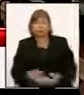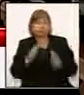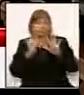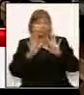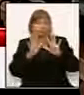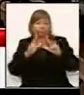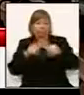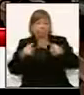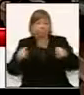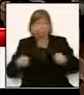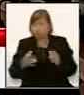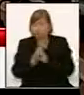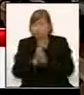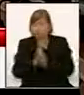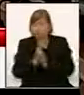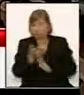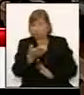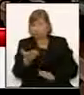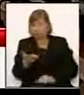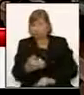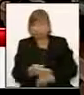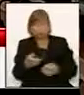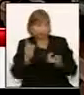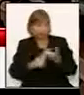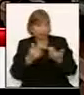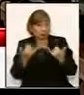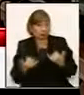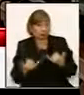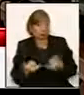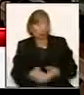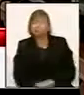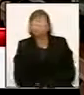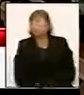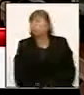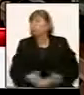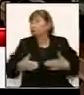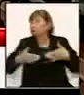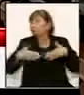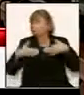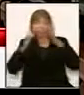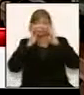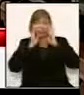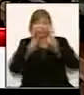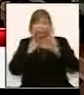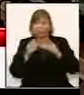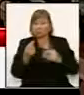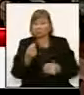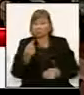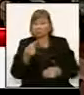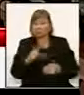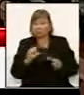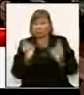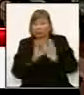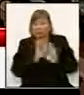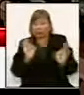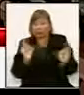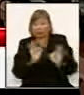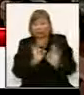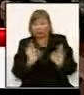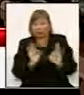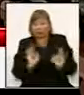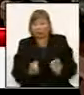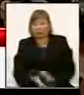hectáreas? ¿Hay algún pedido formal hasta ahora que el alcalde pueda atender? ¿Recién lo van a presentar? Ninguna lo hemos hecho,